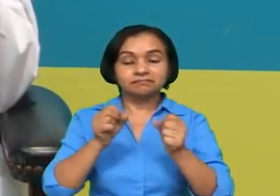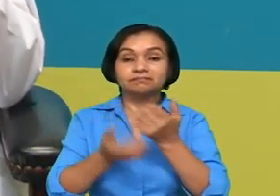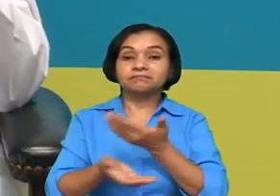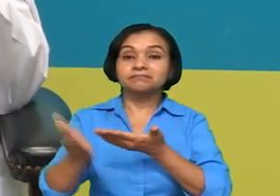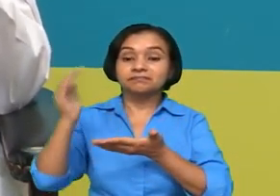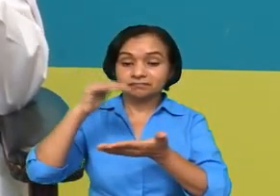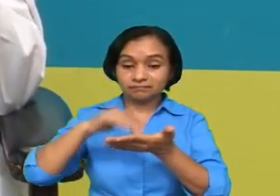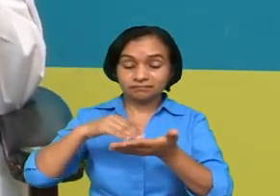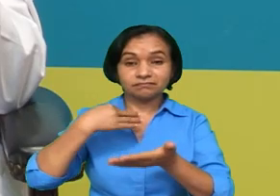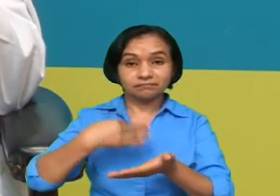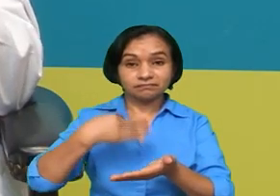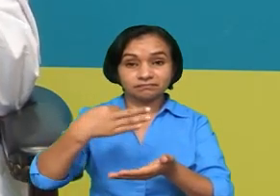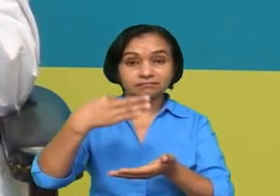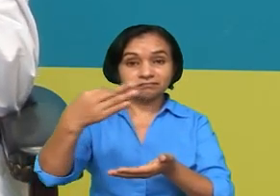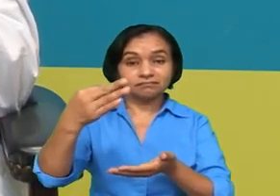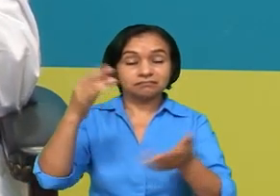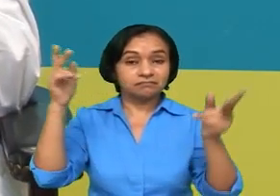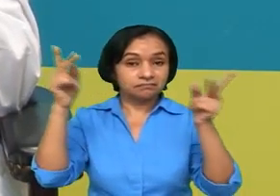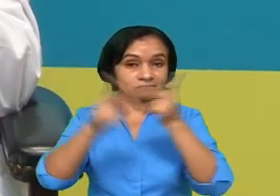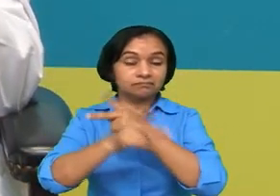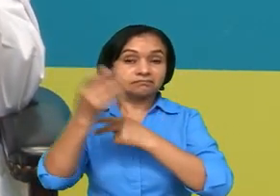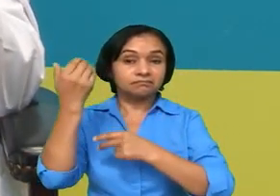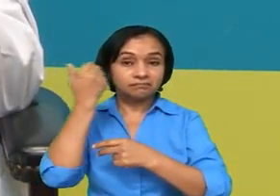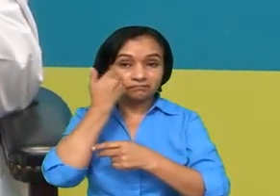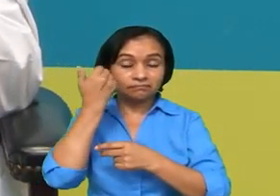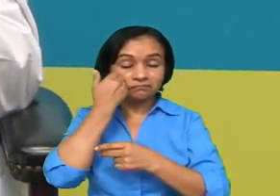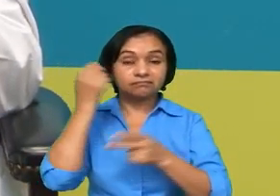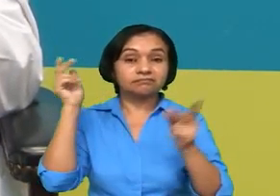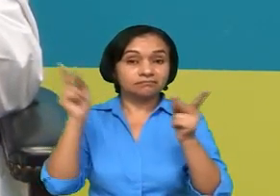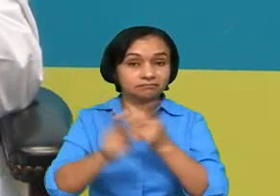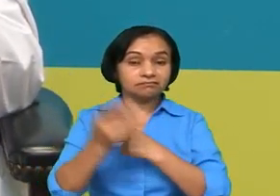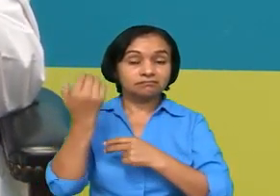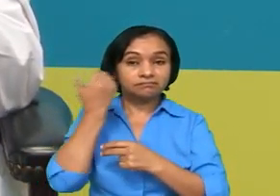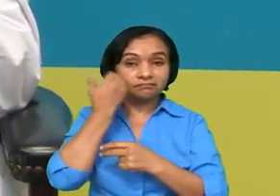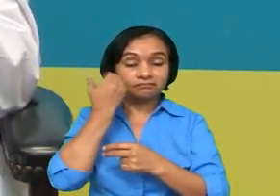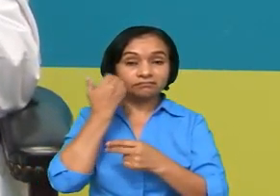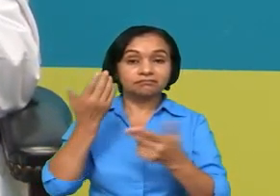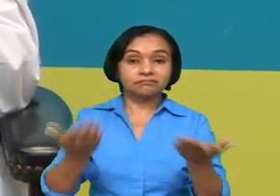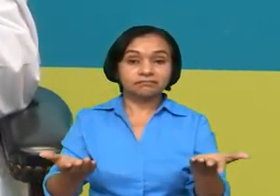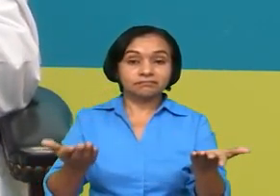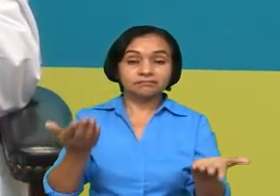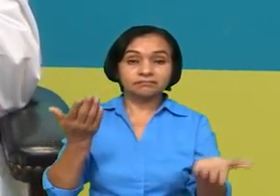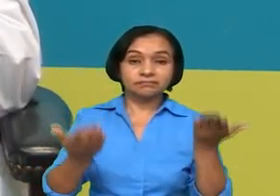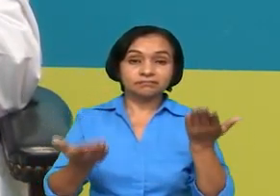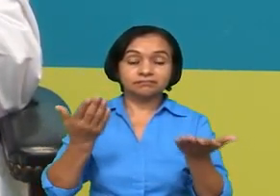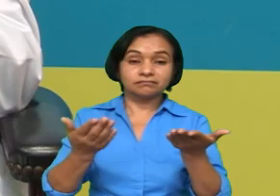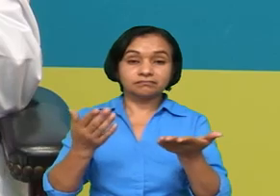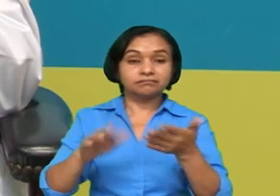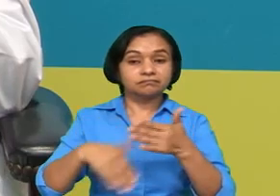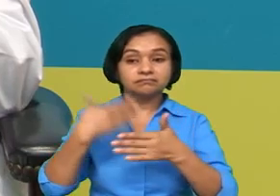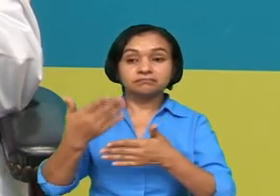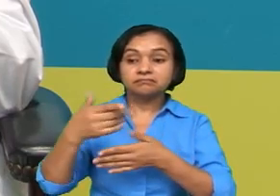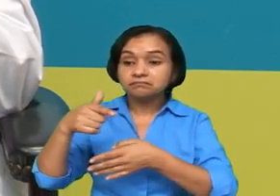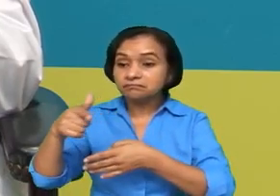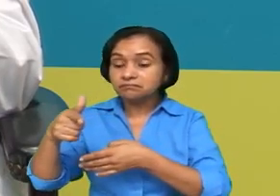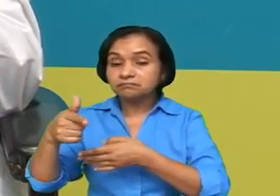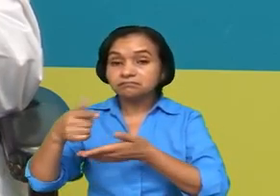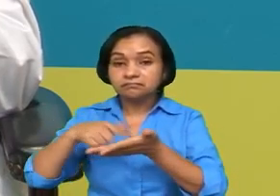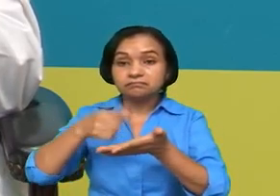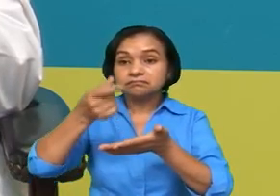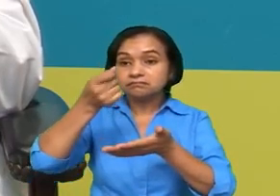conllevar en un futuro a que la infección sea aún peor. Y que el antibiótico, el que vos hayas